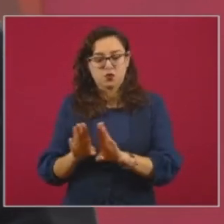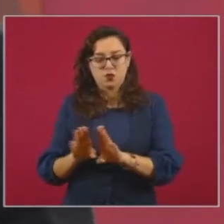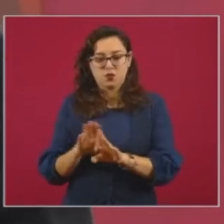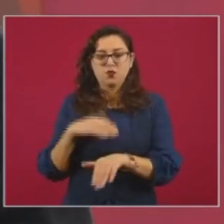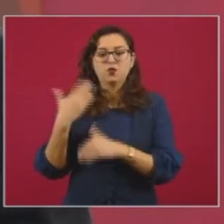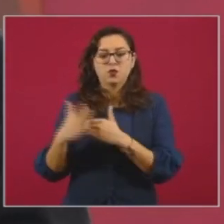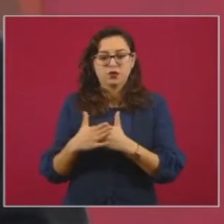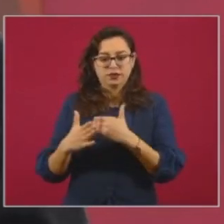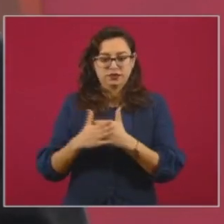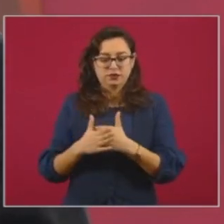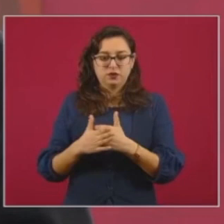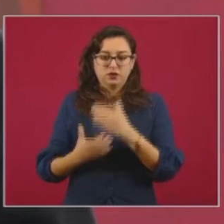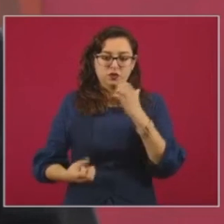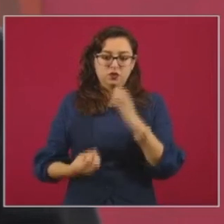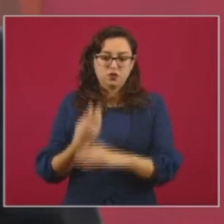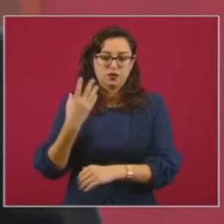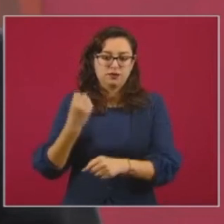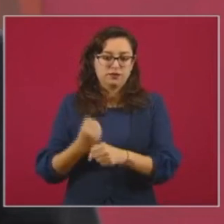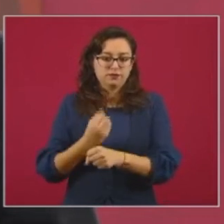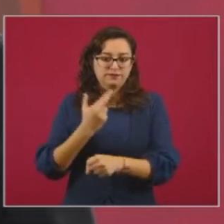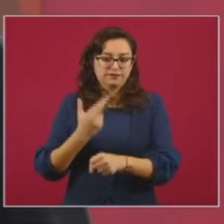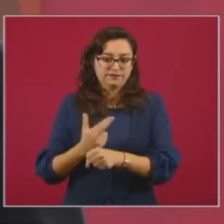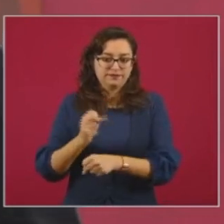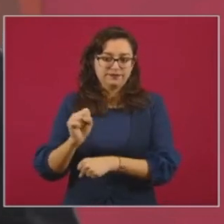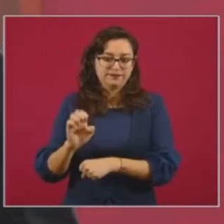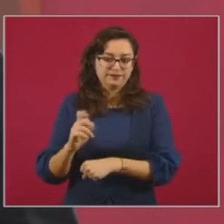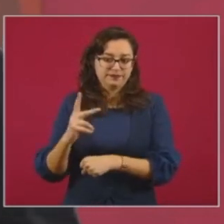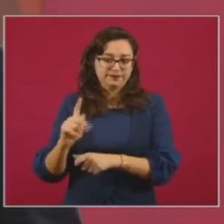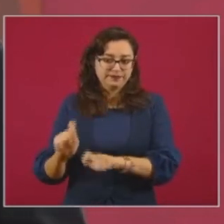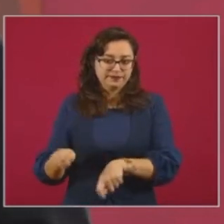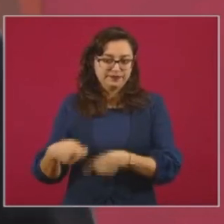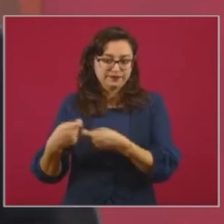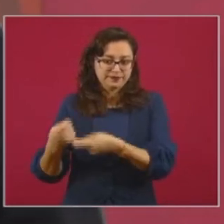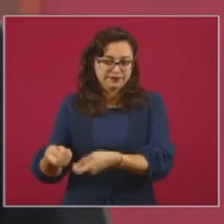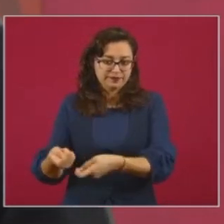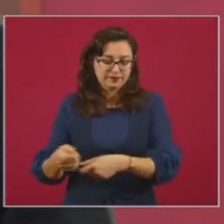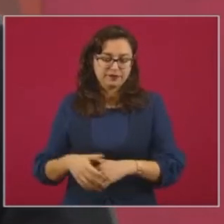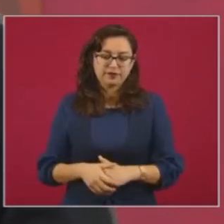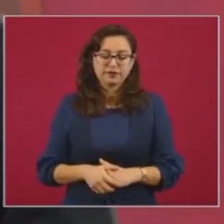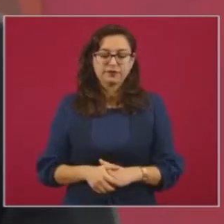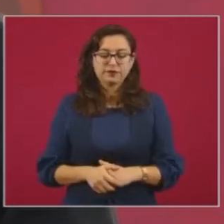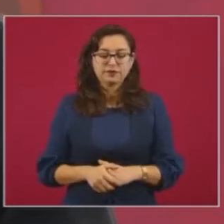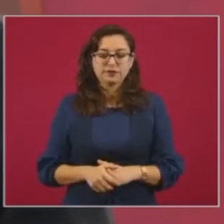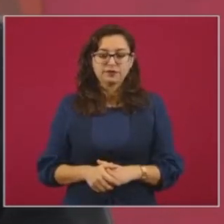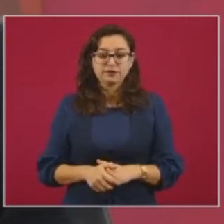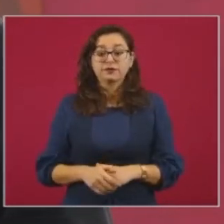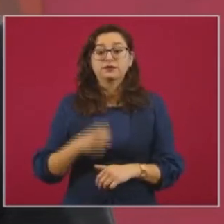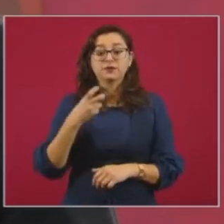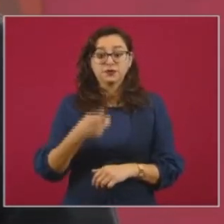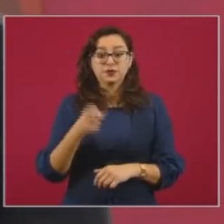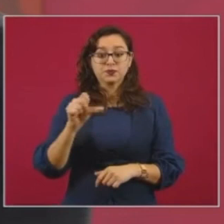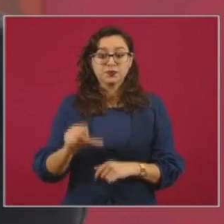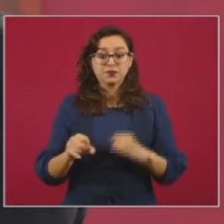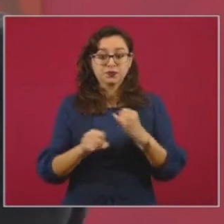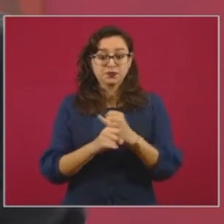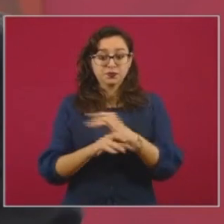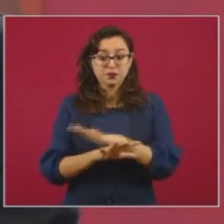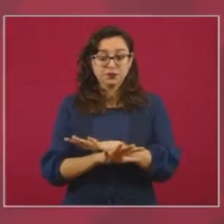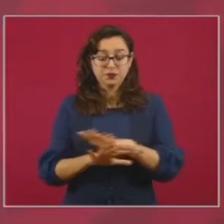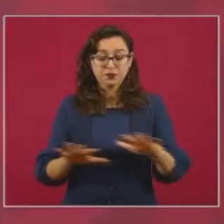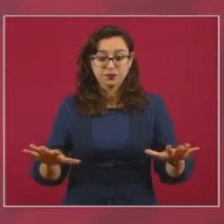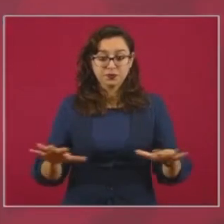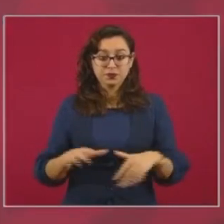hacerse cargo de la Secretaría de Educación Pública. Entonces, esa es la información. No vamos